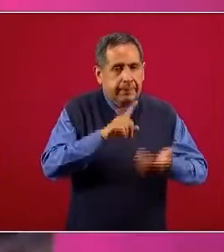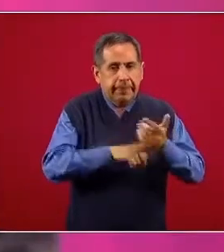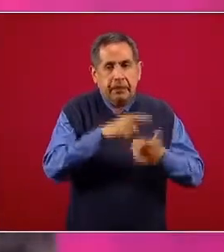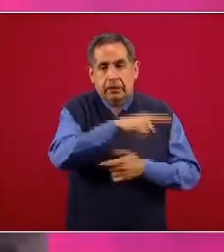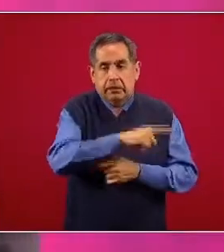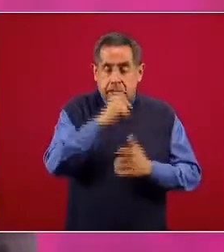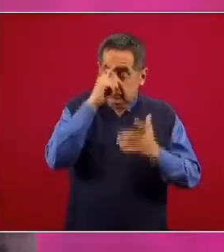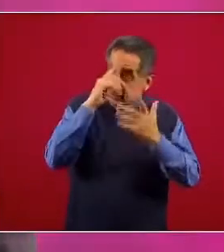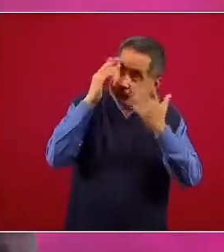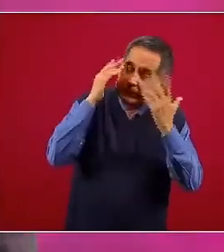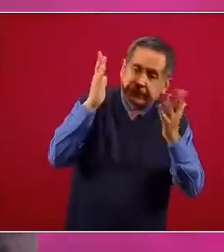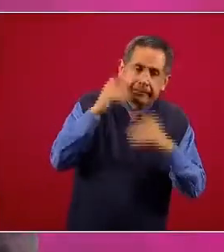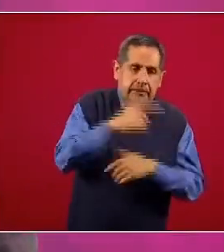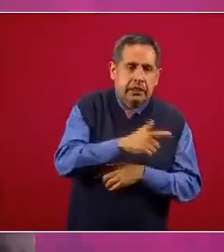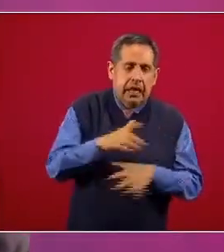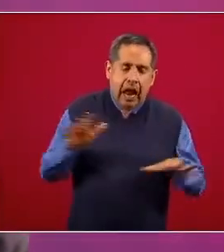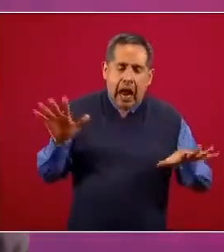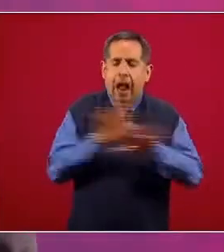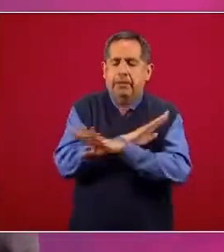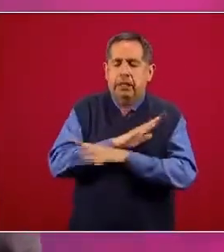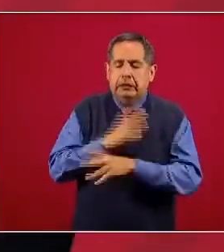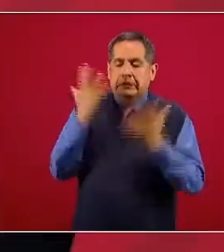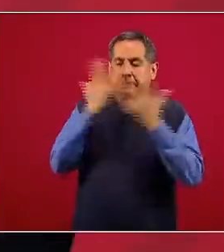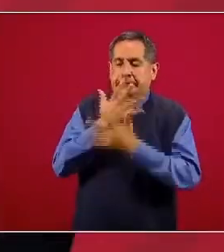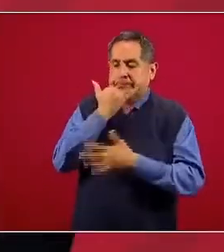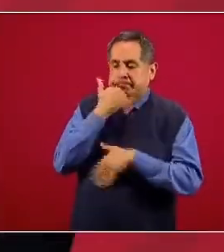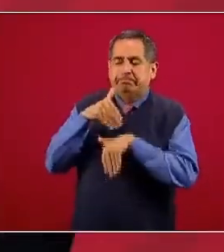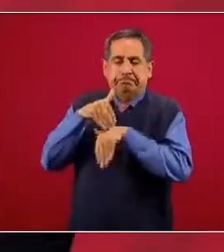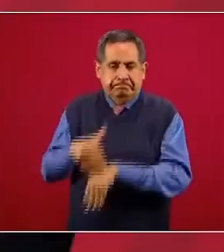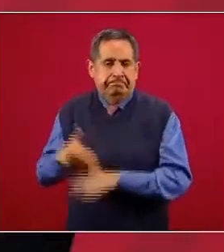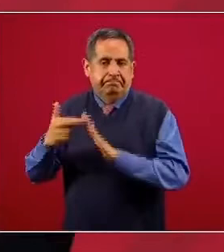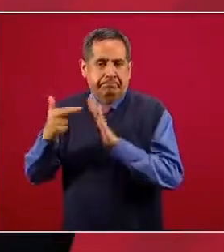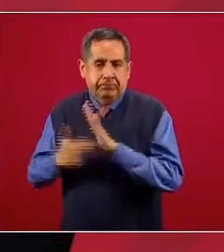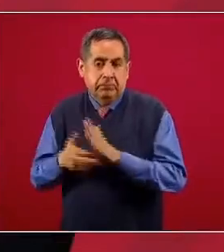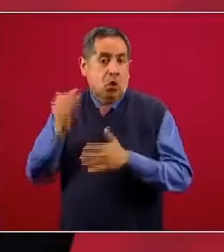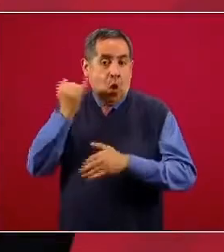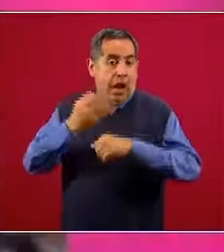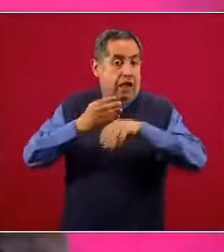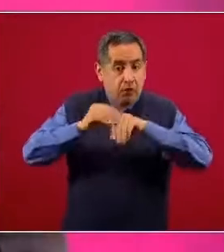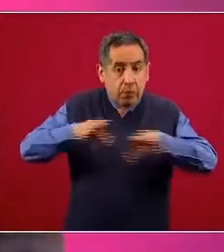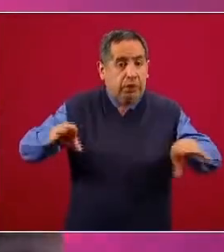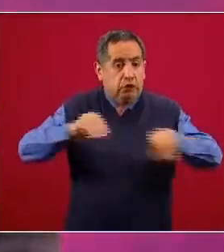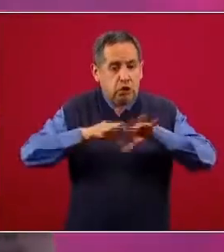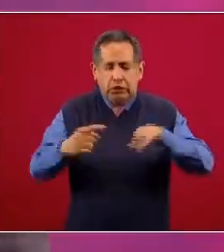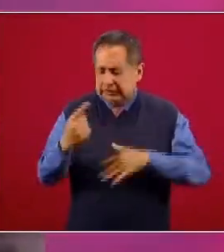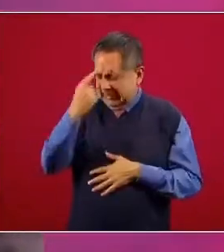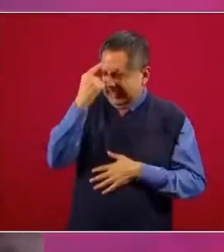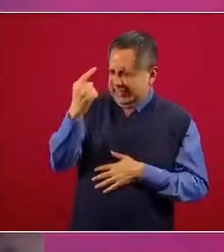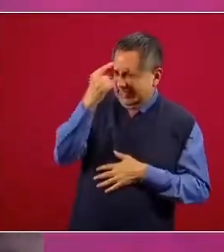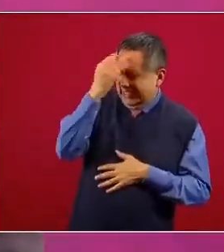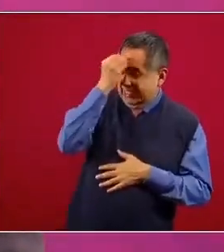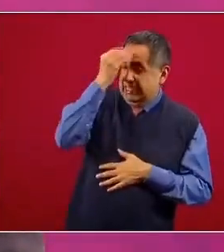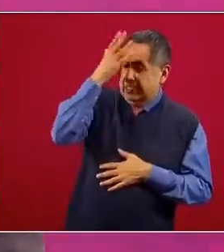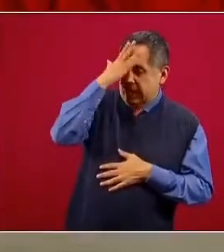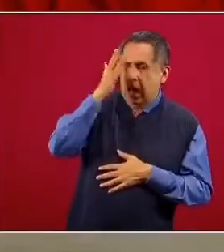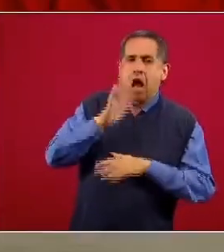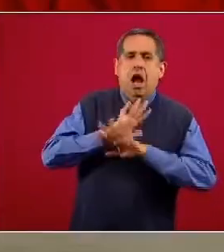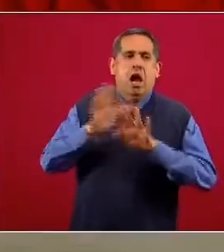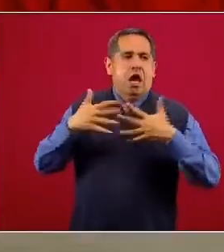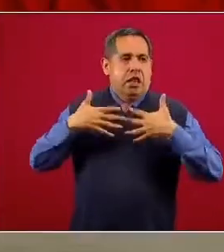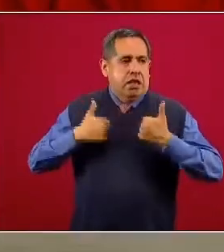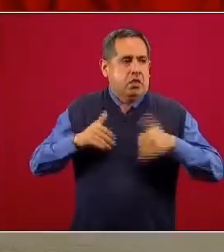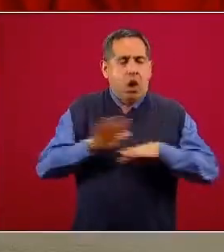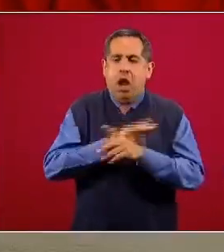algún momento cambien de actitud. Esperamos que en la medida en que la información penetre, quizá puedan reflexionar un poco